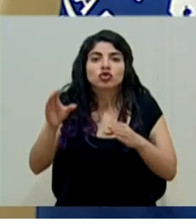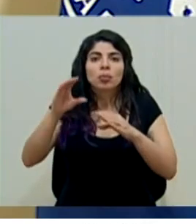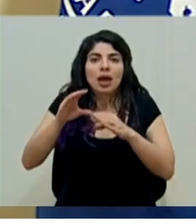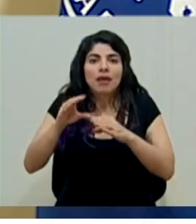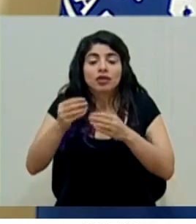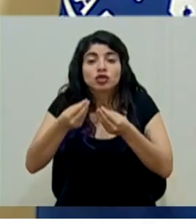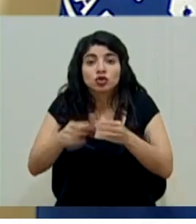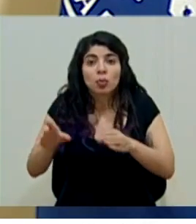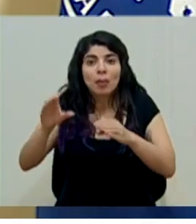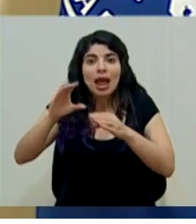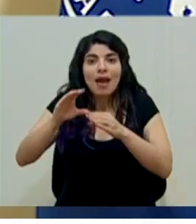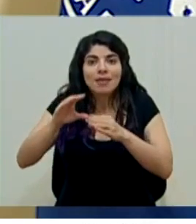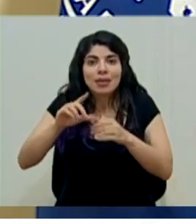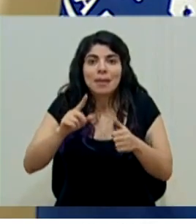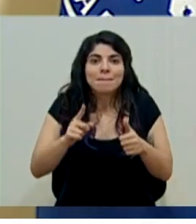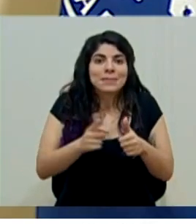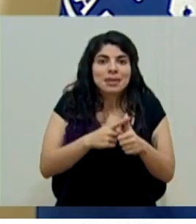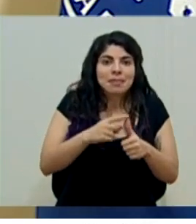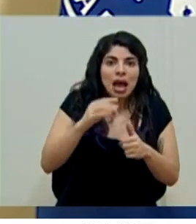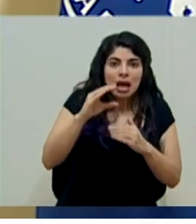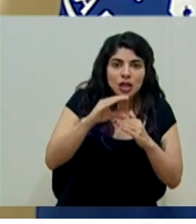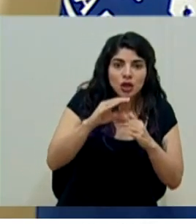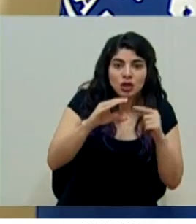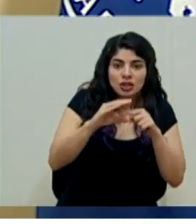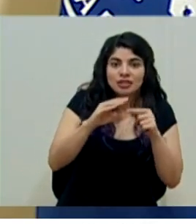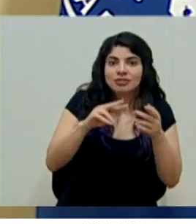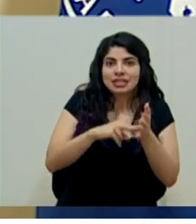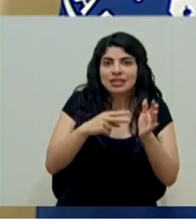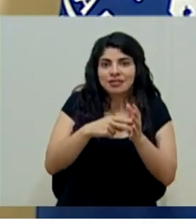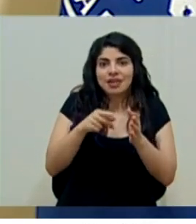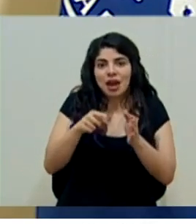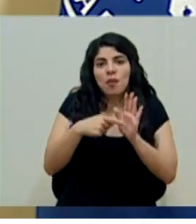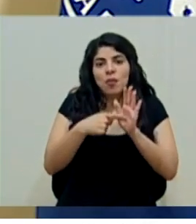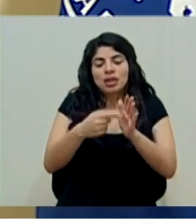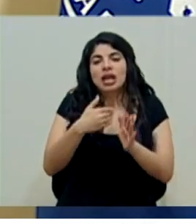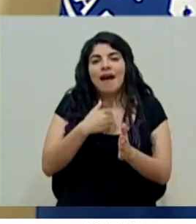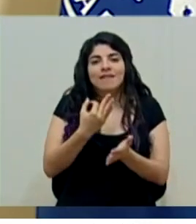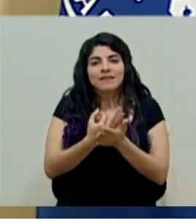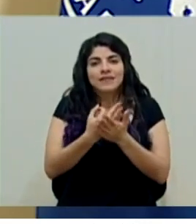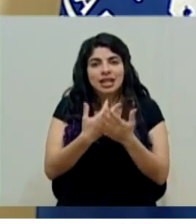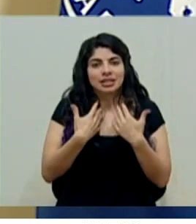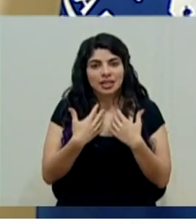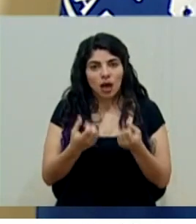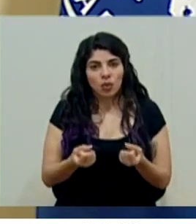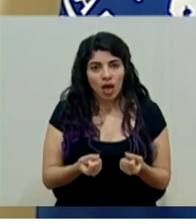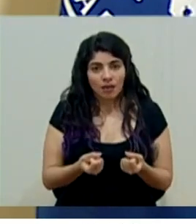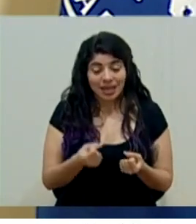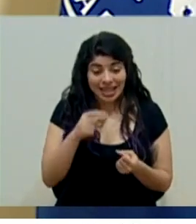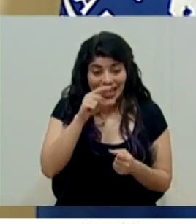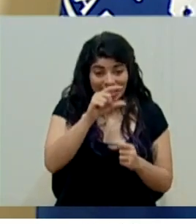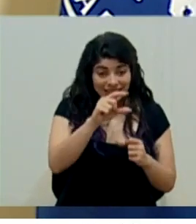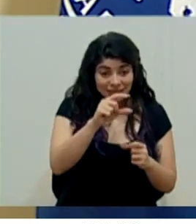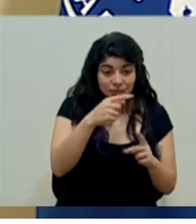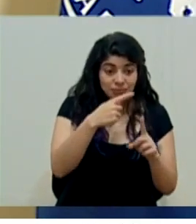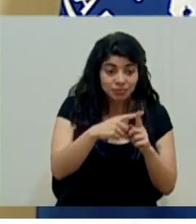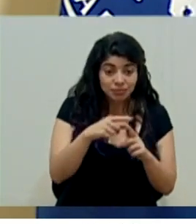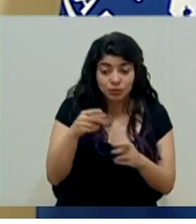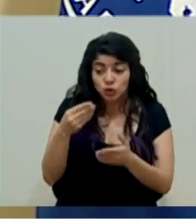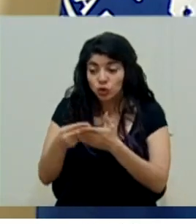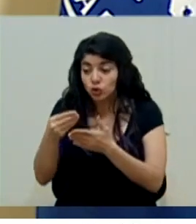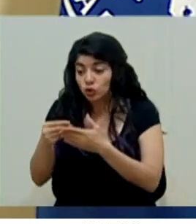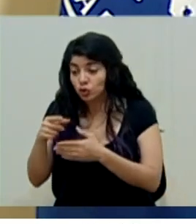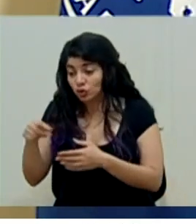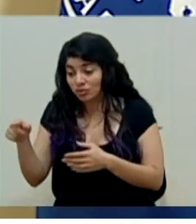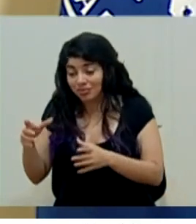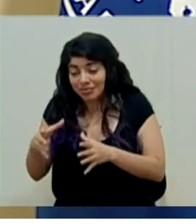superávit primario. Y ya eso es otra señal de unas finanzas públicas sanas. Y si eso lo vinculamos con abaratar el costo de